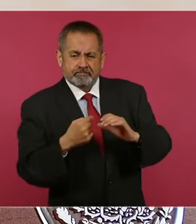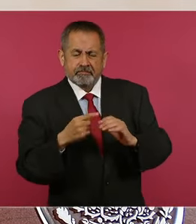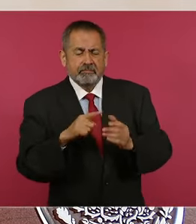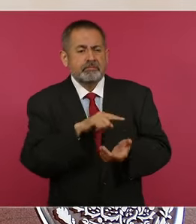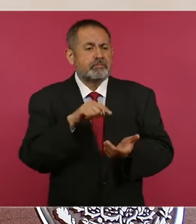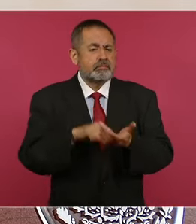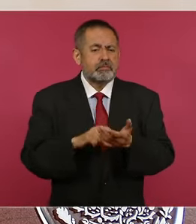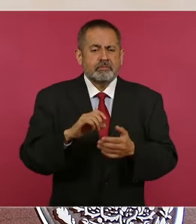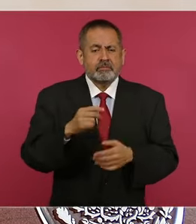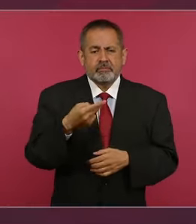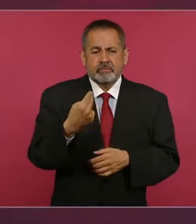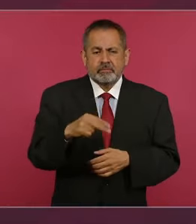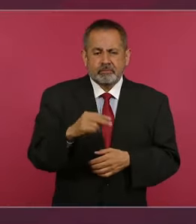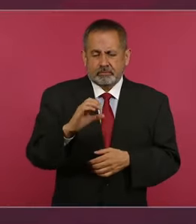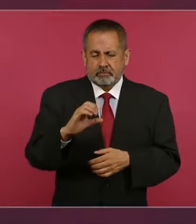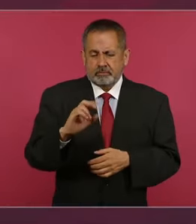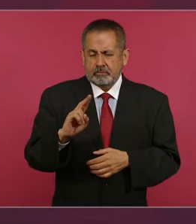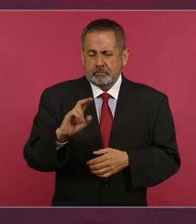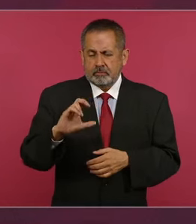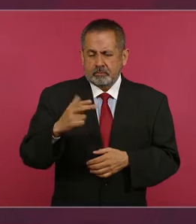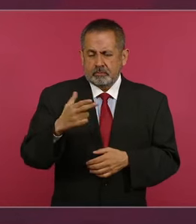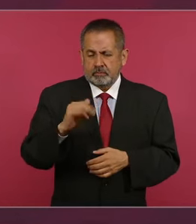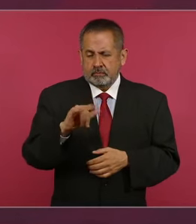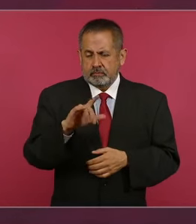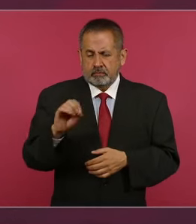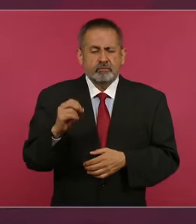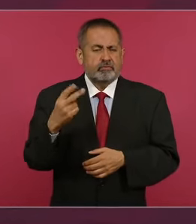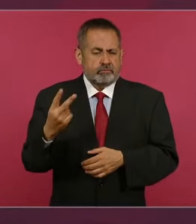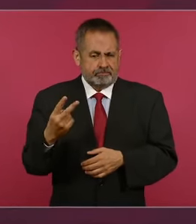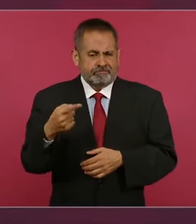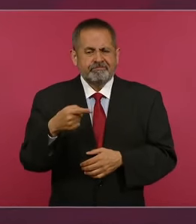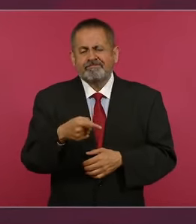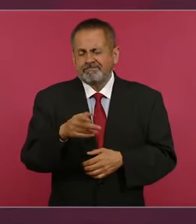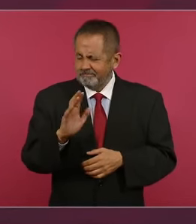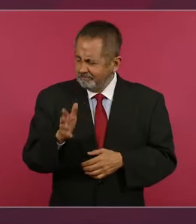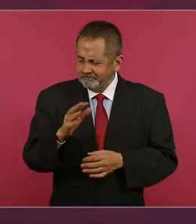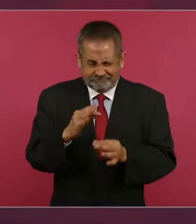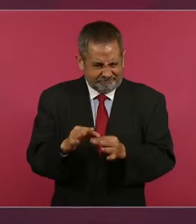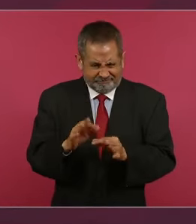del Cuchillo 2, ya con